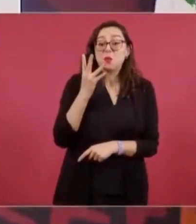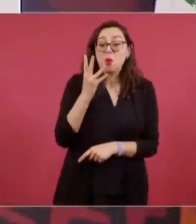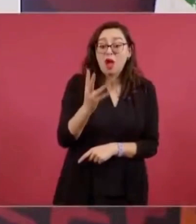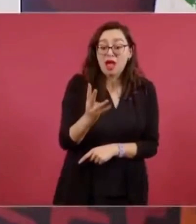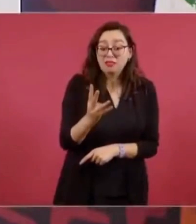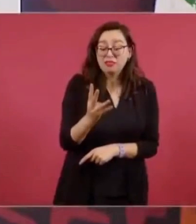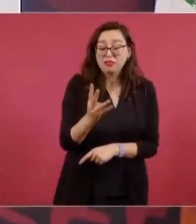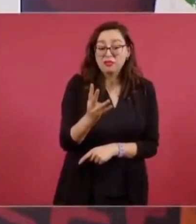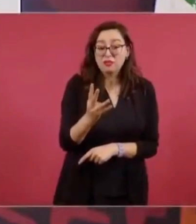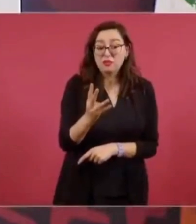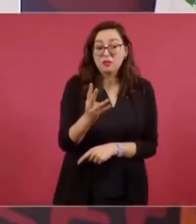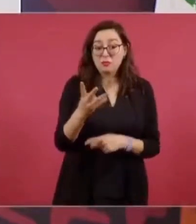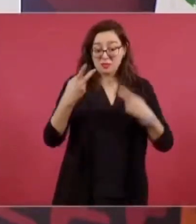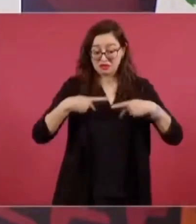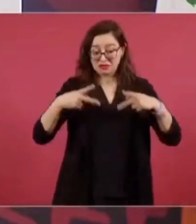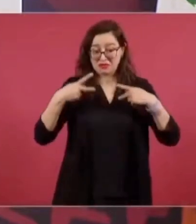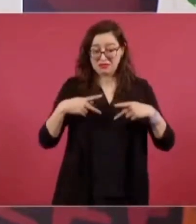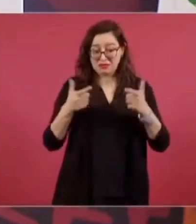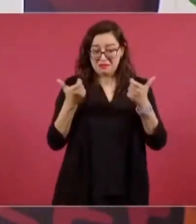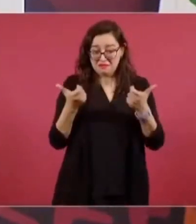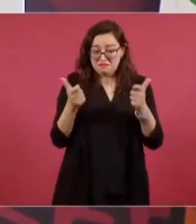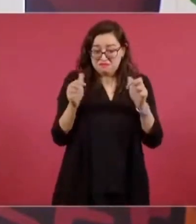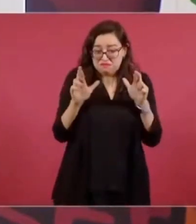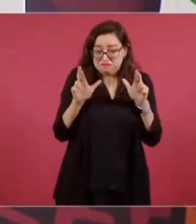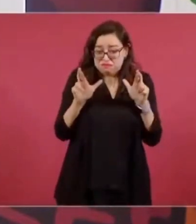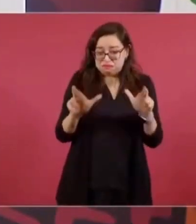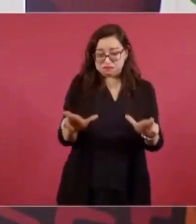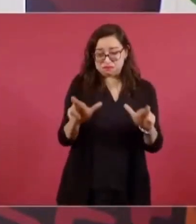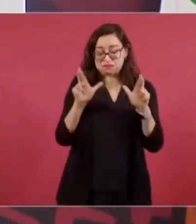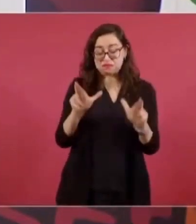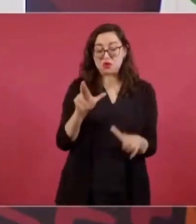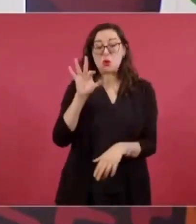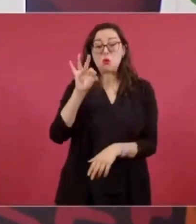poseían 48,000 millones de dólares.